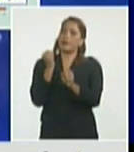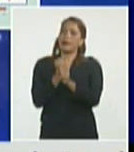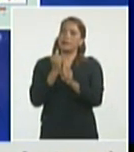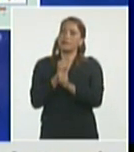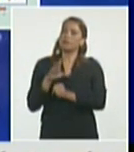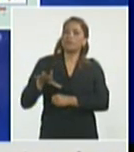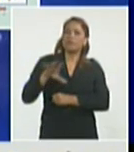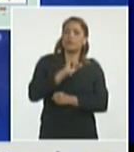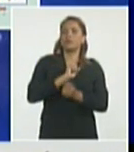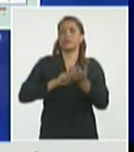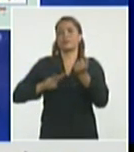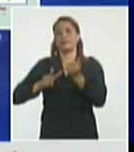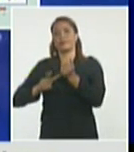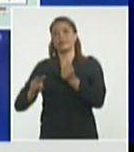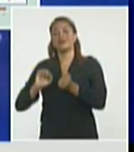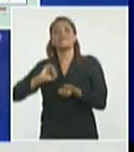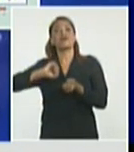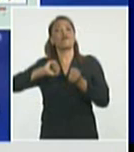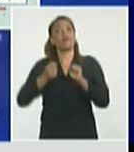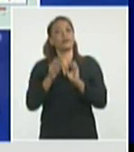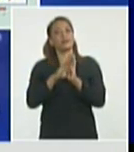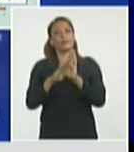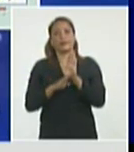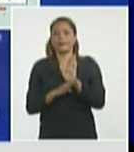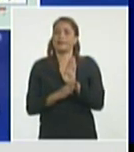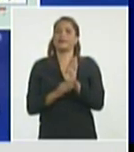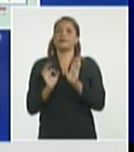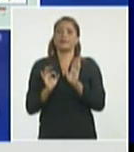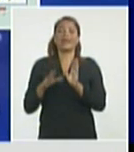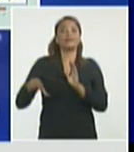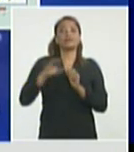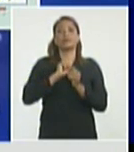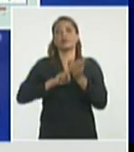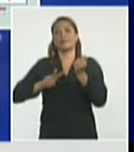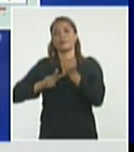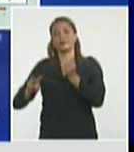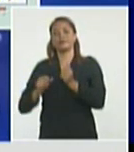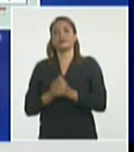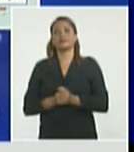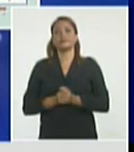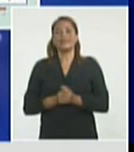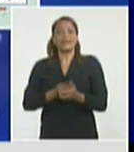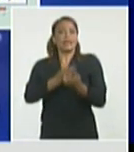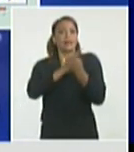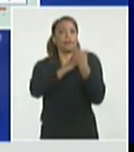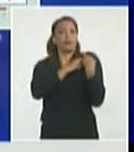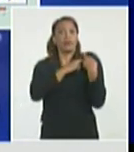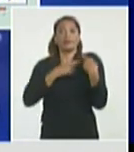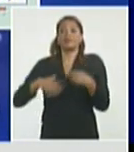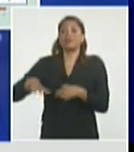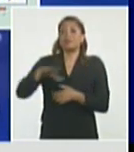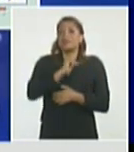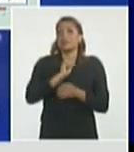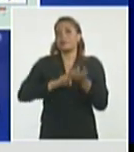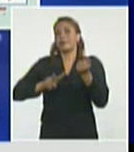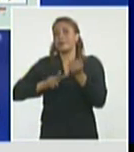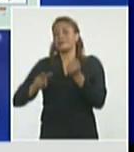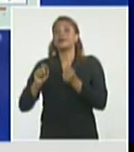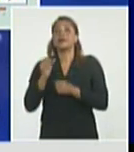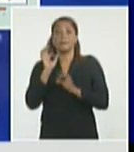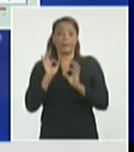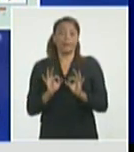ser todavía más restrictivo en toda la provincia. Hay que ser más autorresponsable en toda la provincia, pero